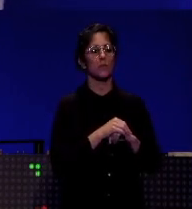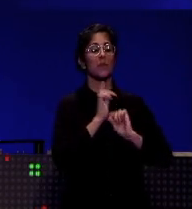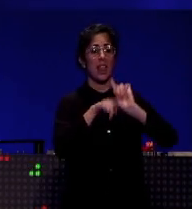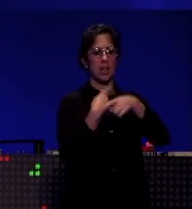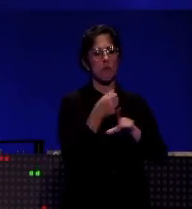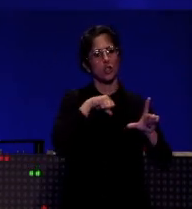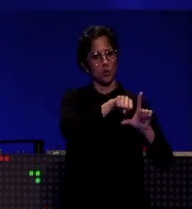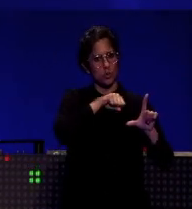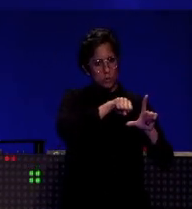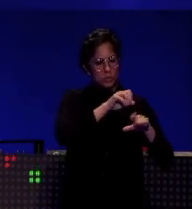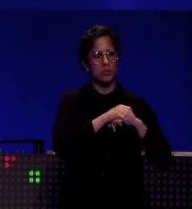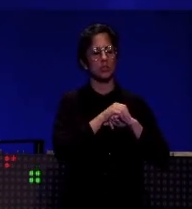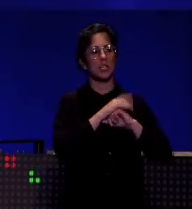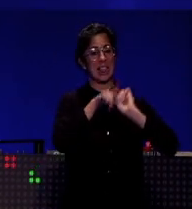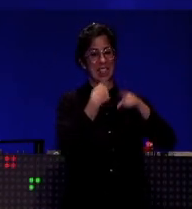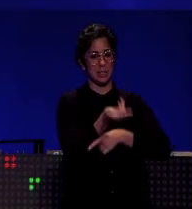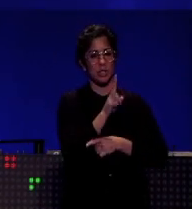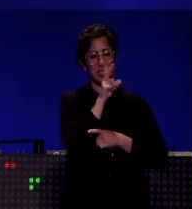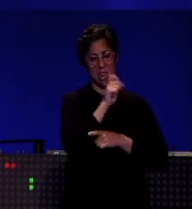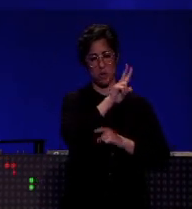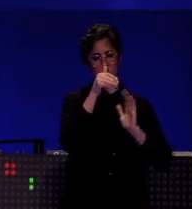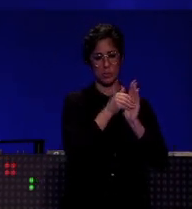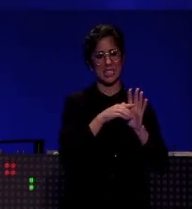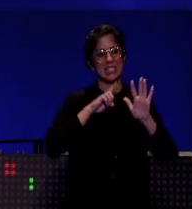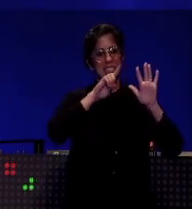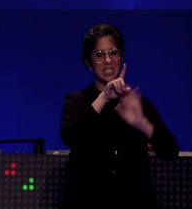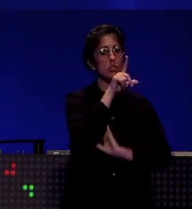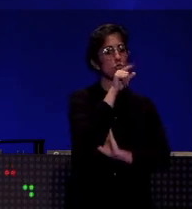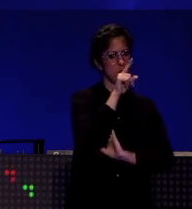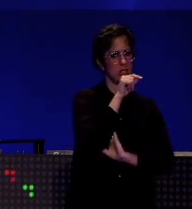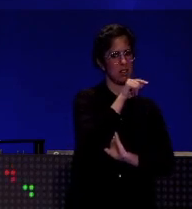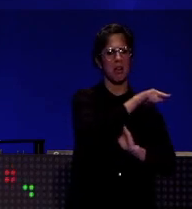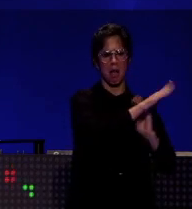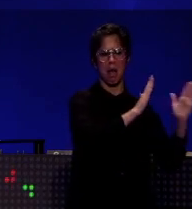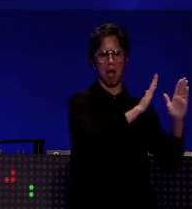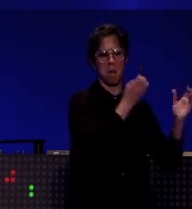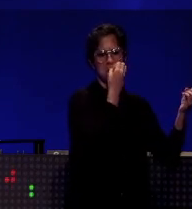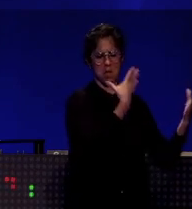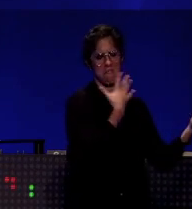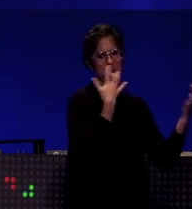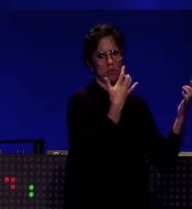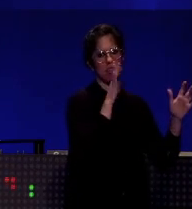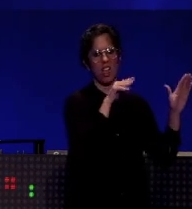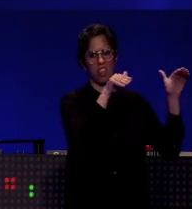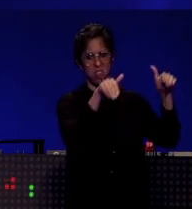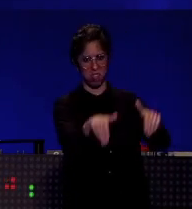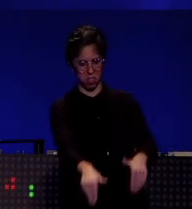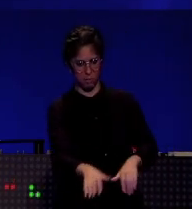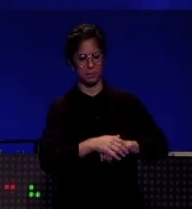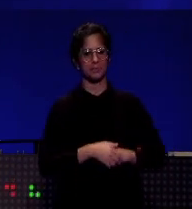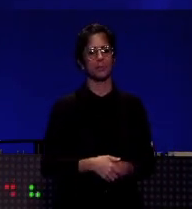twitter en 2006 que para mí personalmente tuvo su momento ahora está un poco en decadencia y en el año 2010